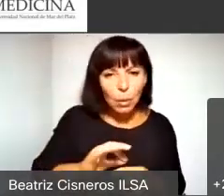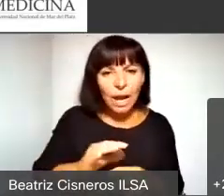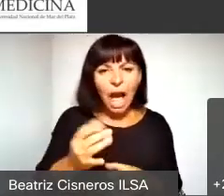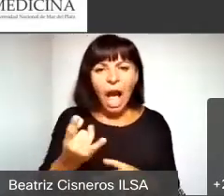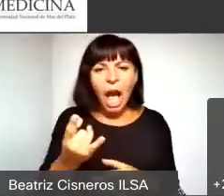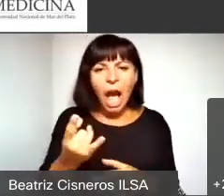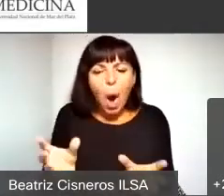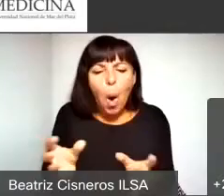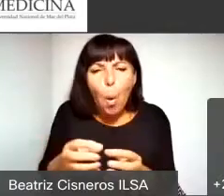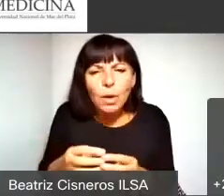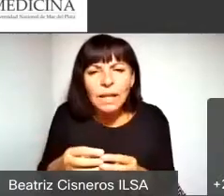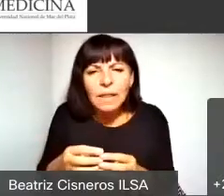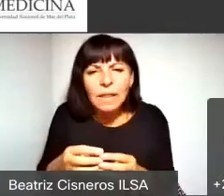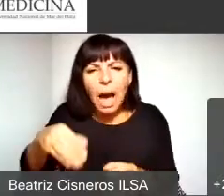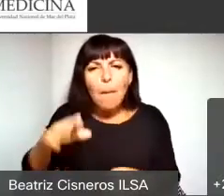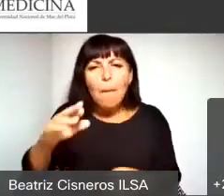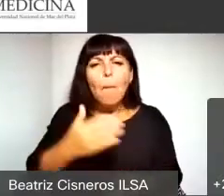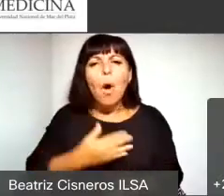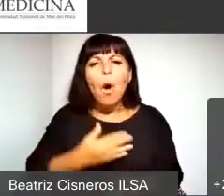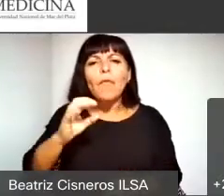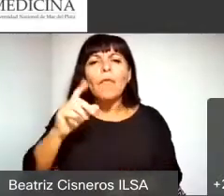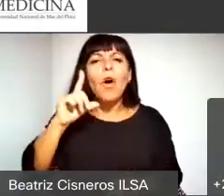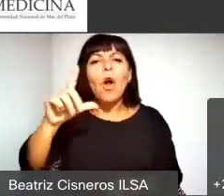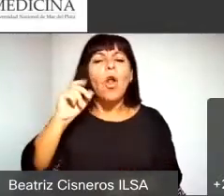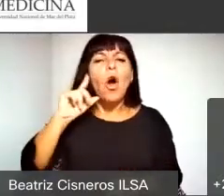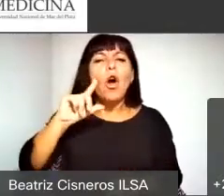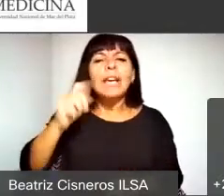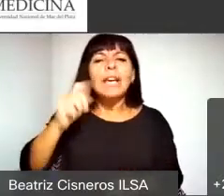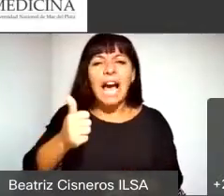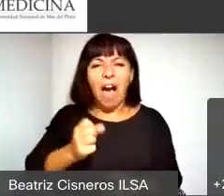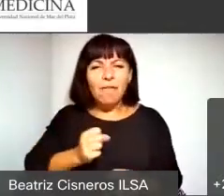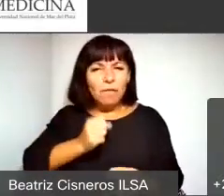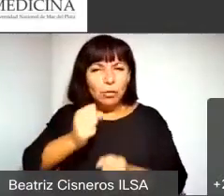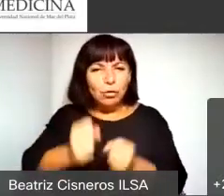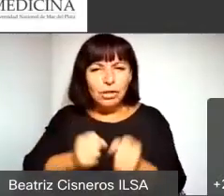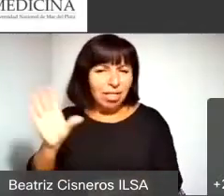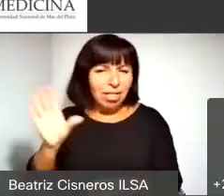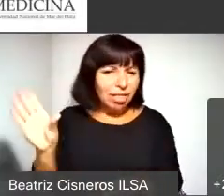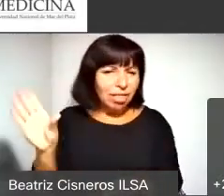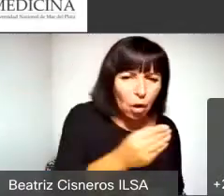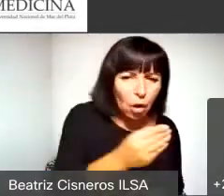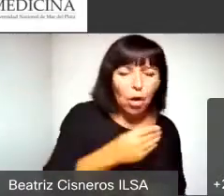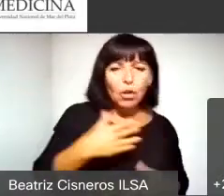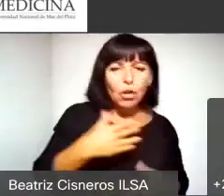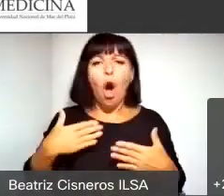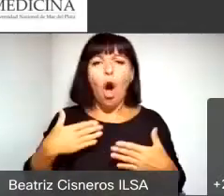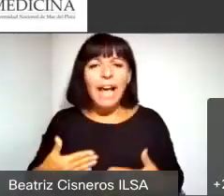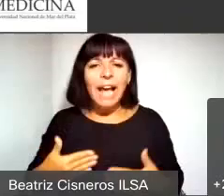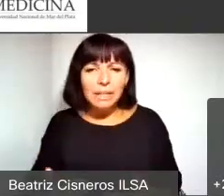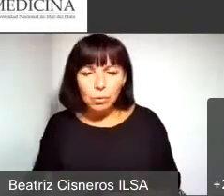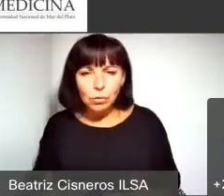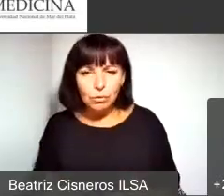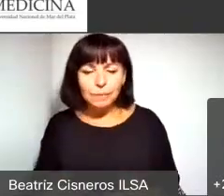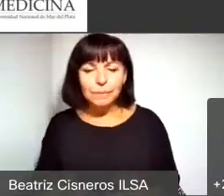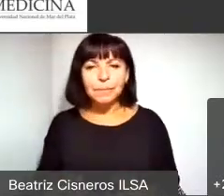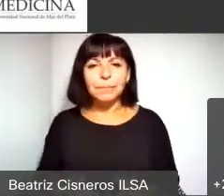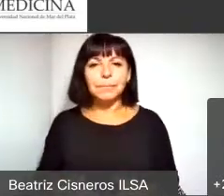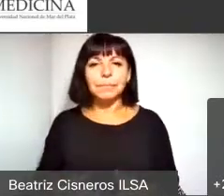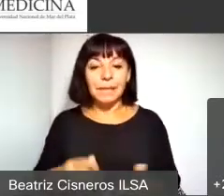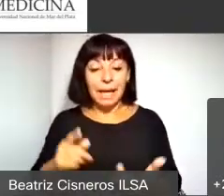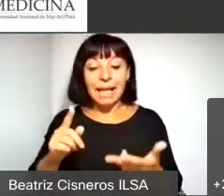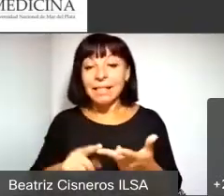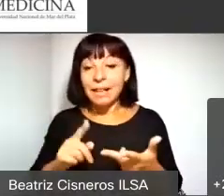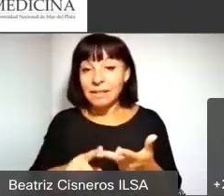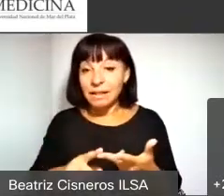morfológica y funcional de todos los organismos. El primer principio hace referencia a algo estructural